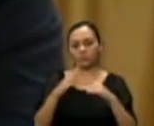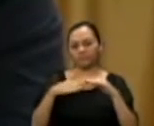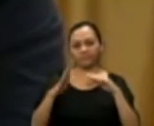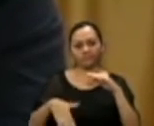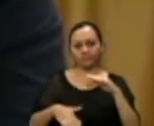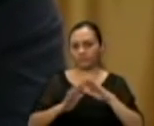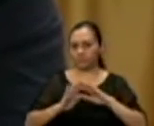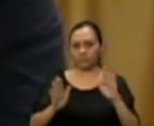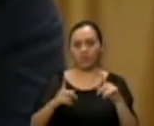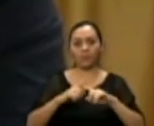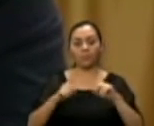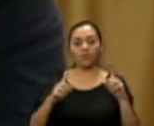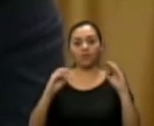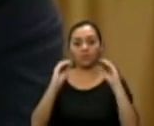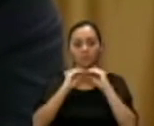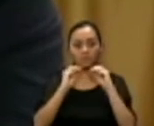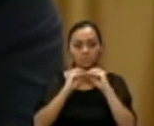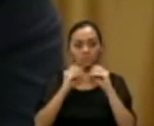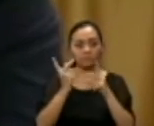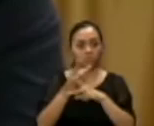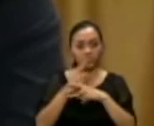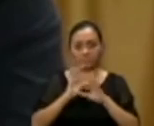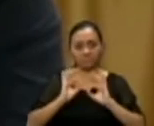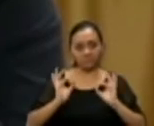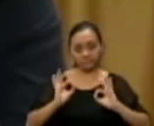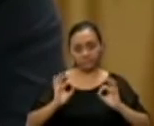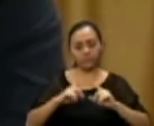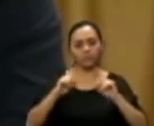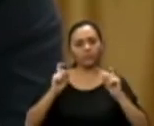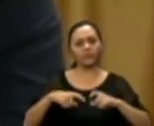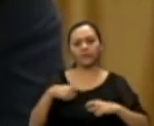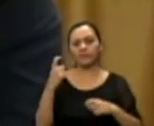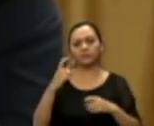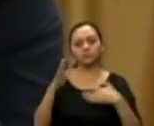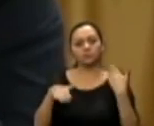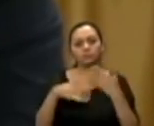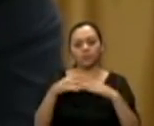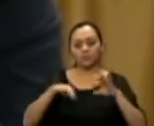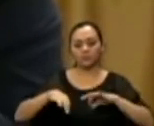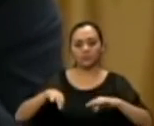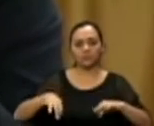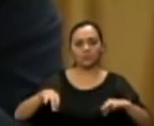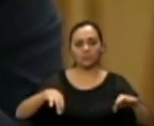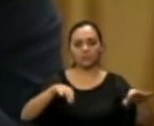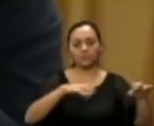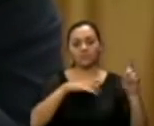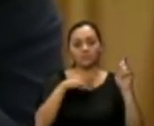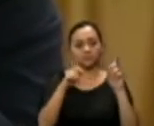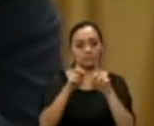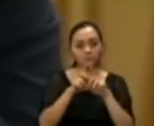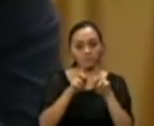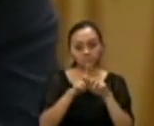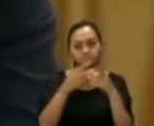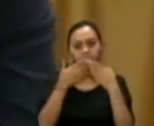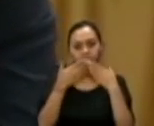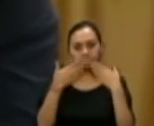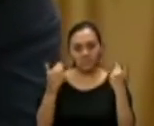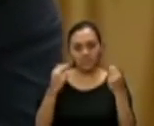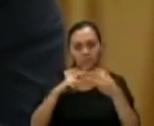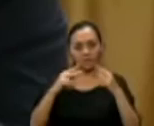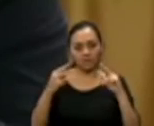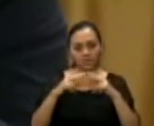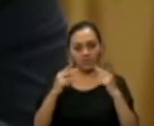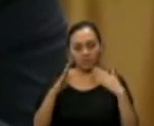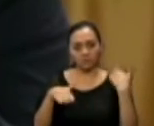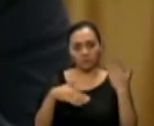y para vencer esa productividad esencialmente se necesitan semillas certificadas en mejoramiento de eje mejoramiento genético en el